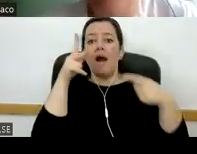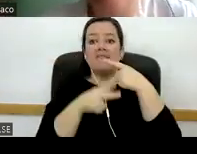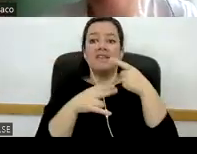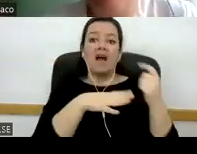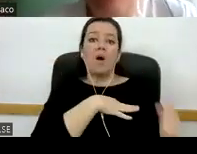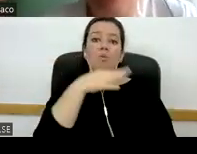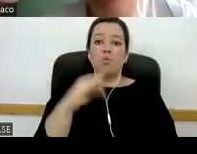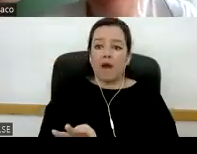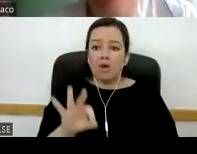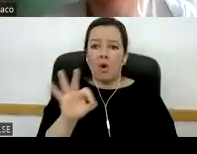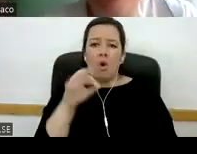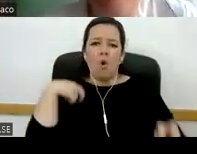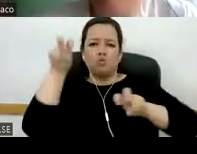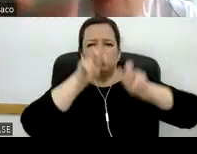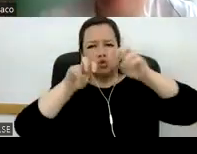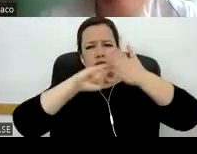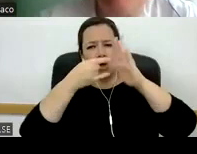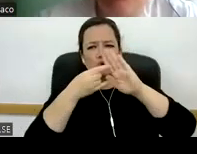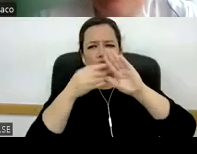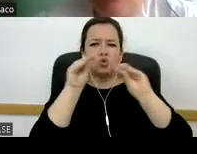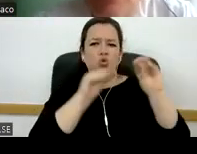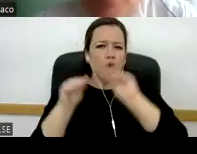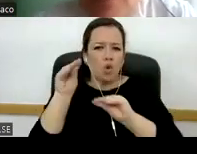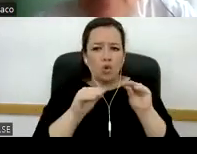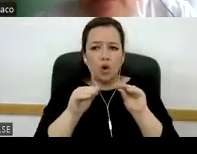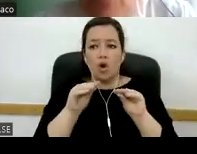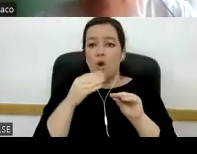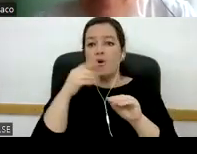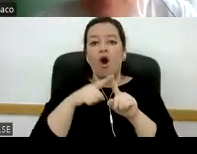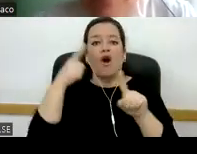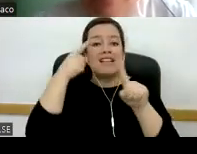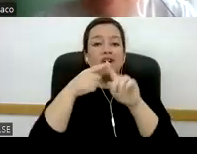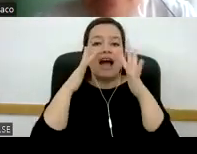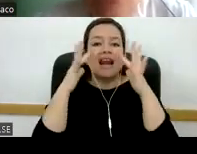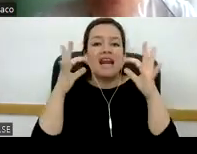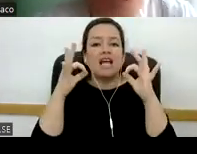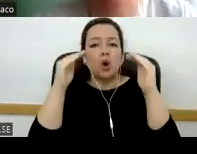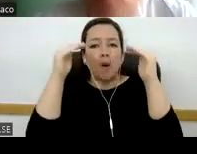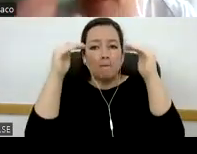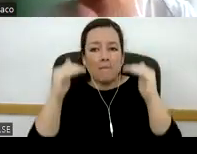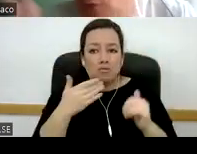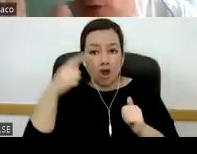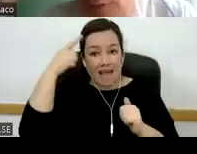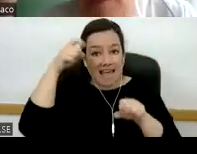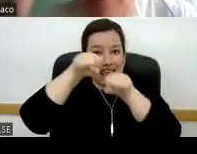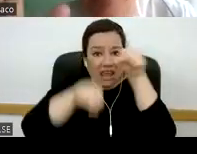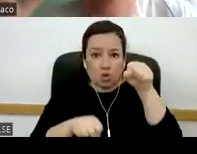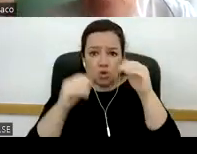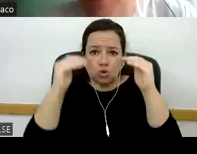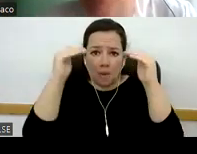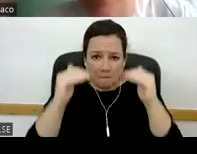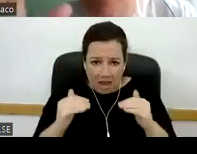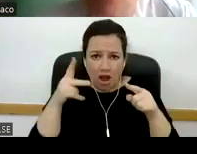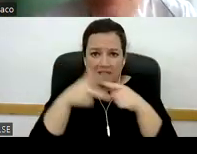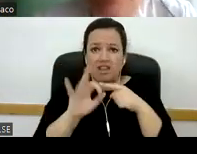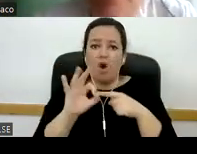ese infarto? ¿Puedo hacer alguna cosa por mi corazón? De la misma manera, ¿puedo evitar o disminuir el riesgo de de ictus o estamos abocados a padecer un ictus